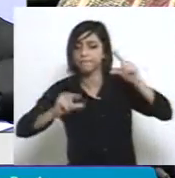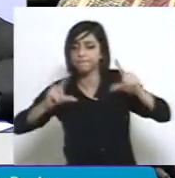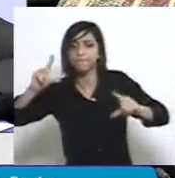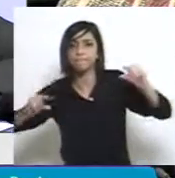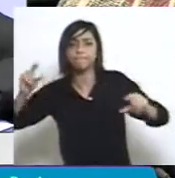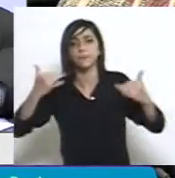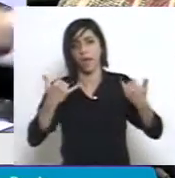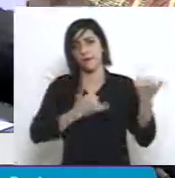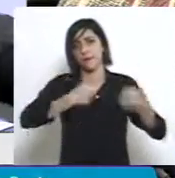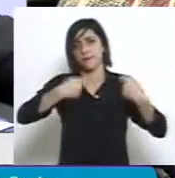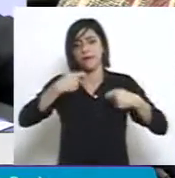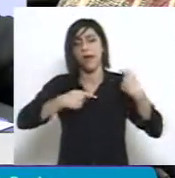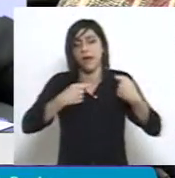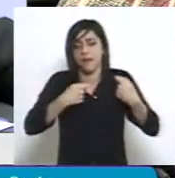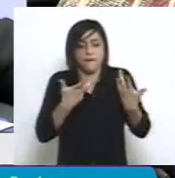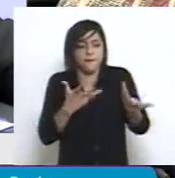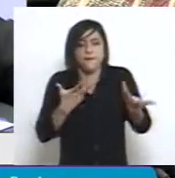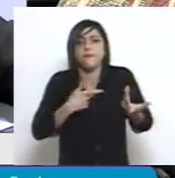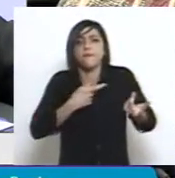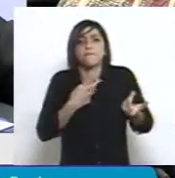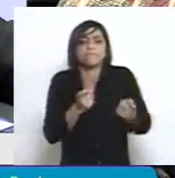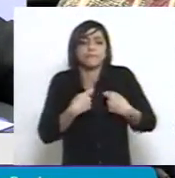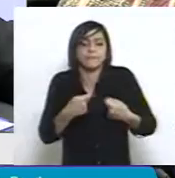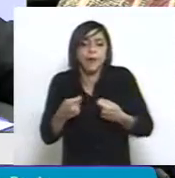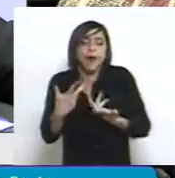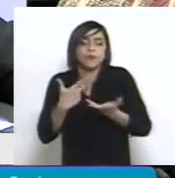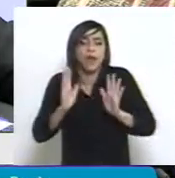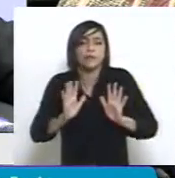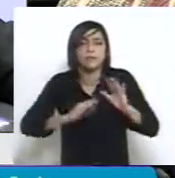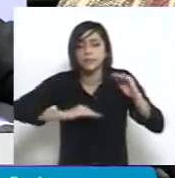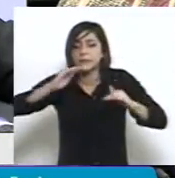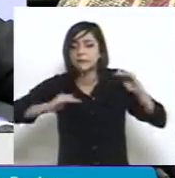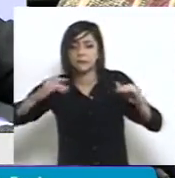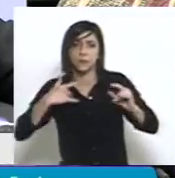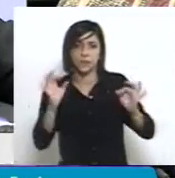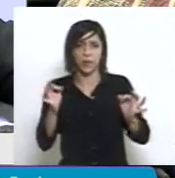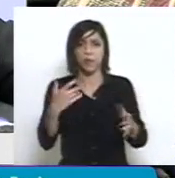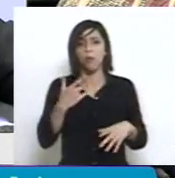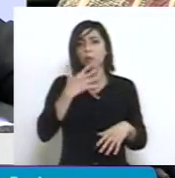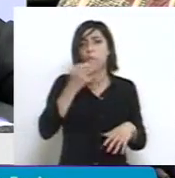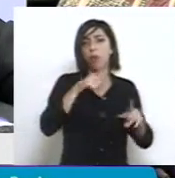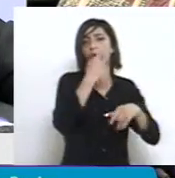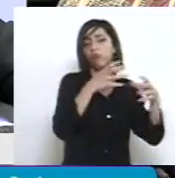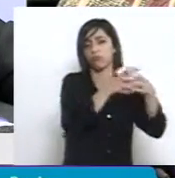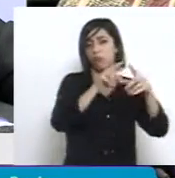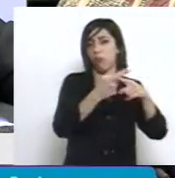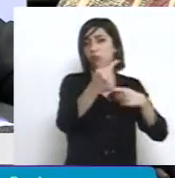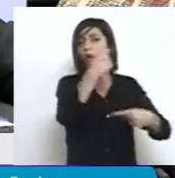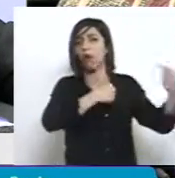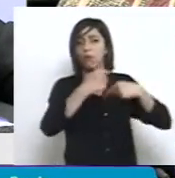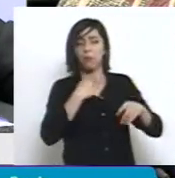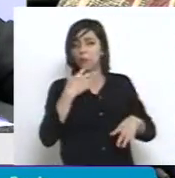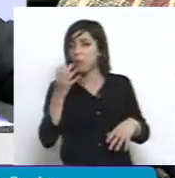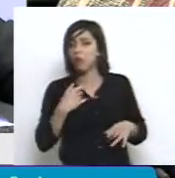escenario. Digo, porque también, y entre las tantas mentiras de la oposición, ahora sí, yo no suelo usar adjetivos calificativos, pero la